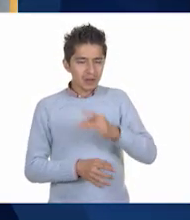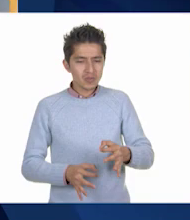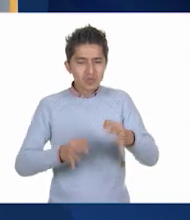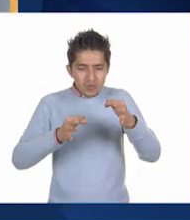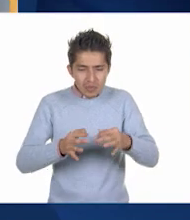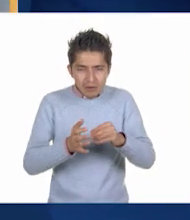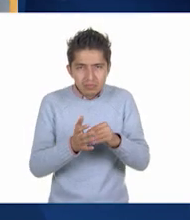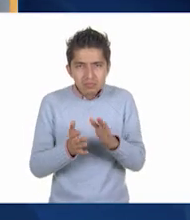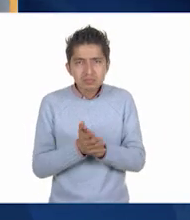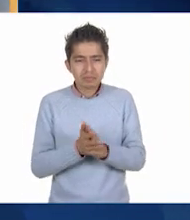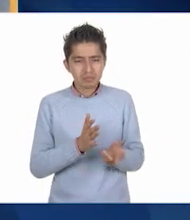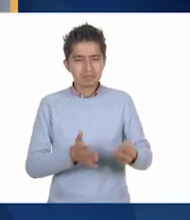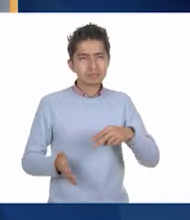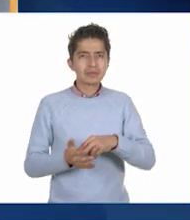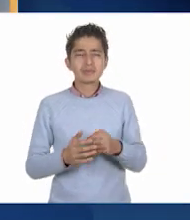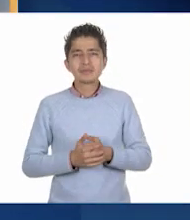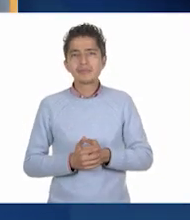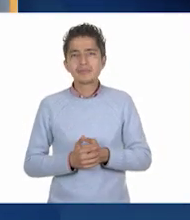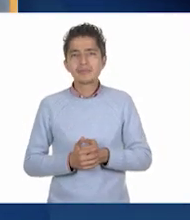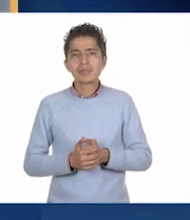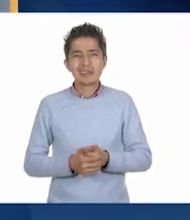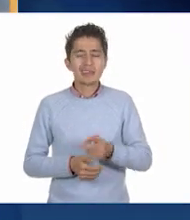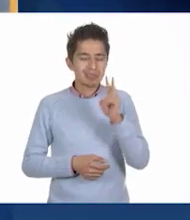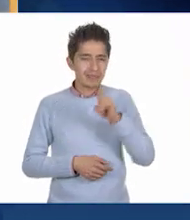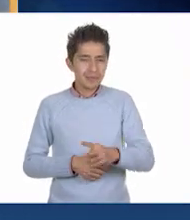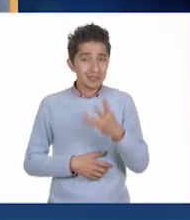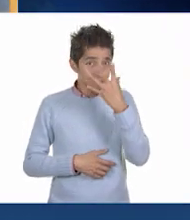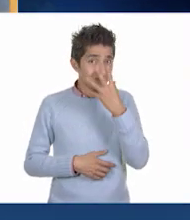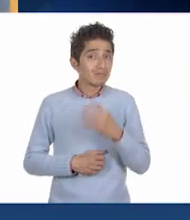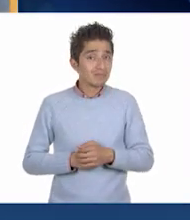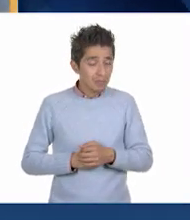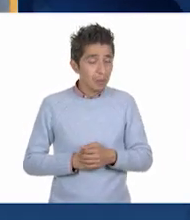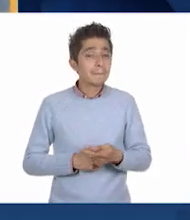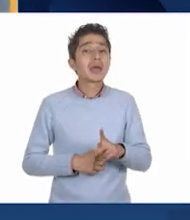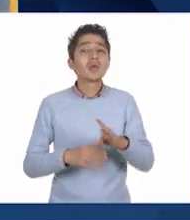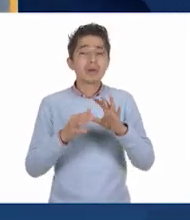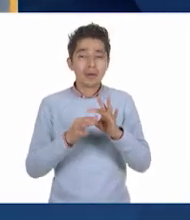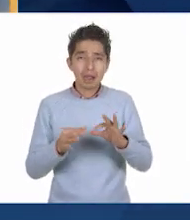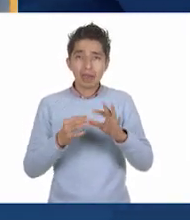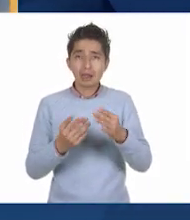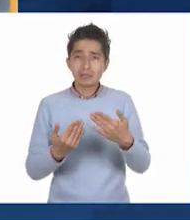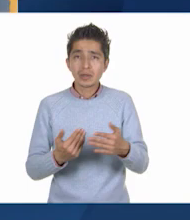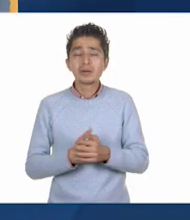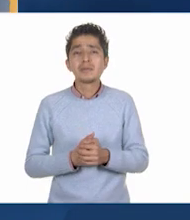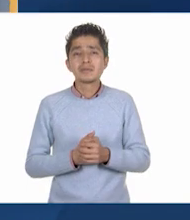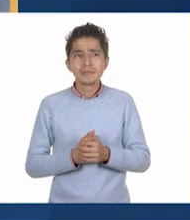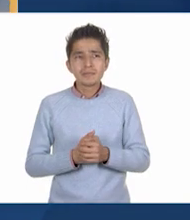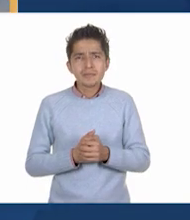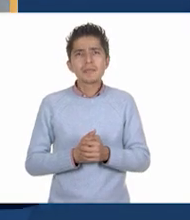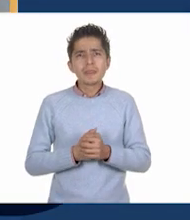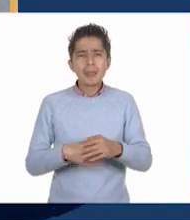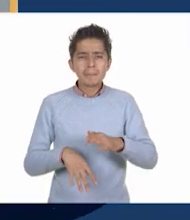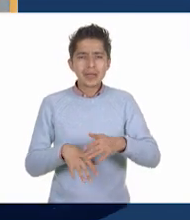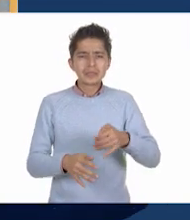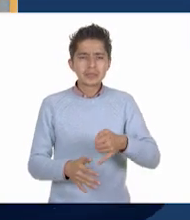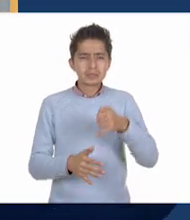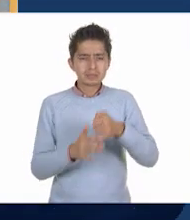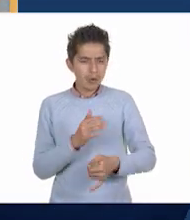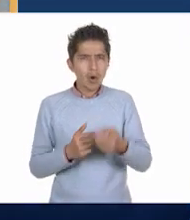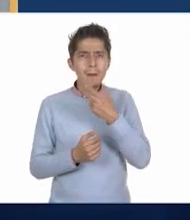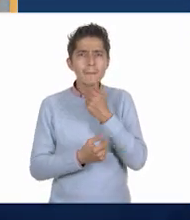que separa. Es triste, pero explicable. Bastante hacen estos